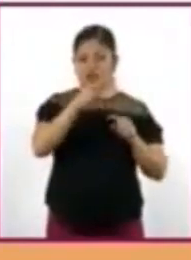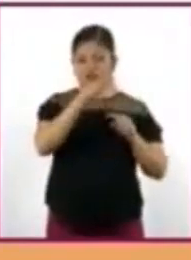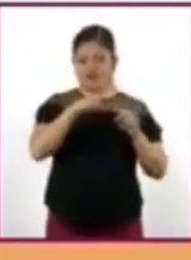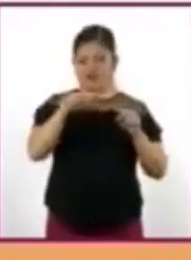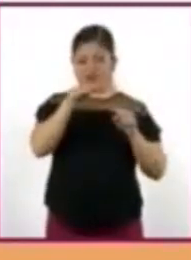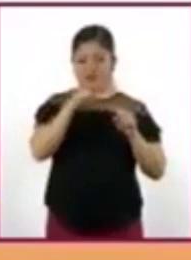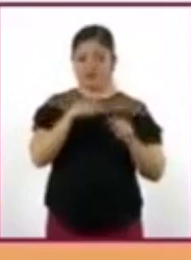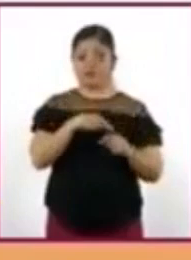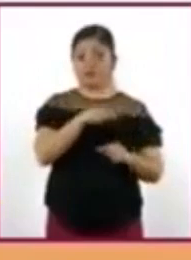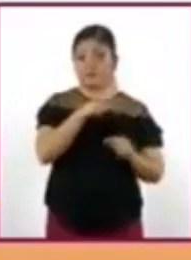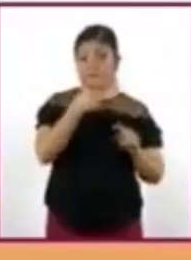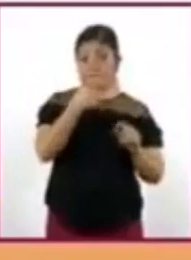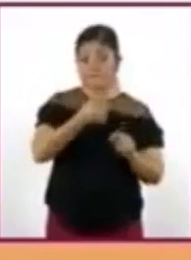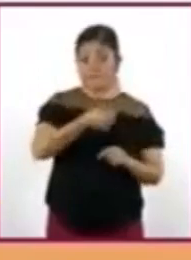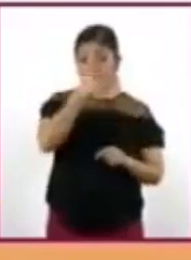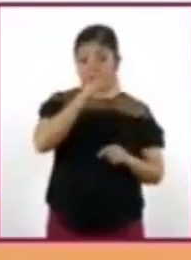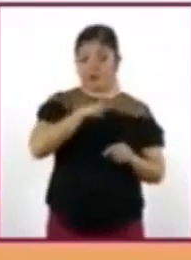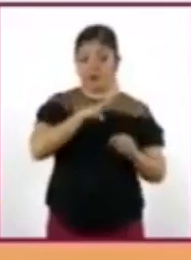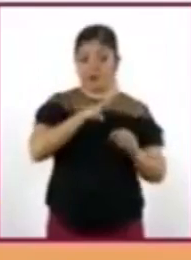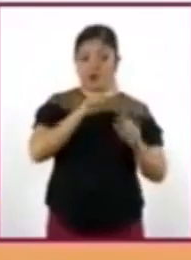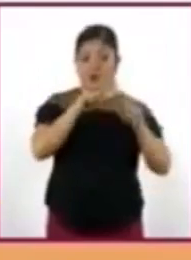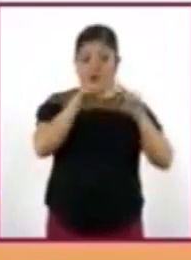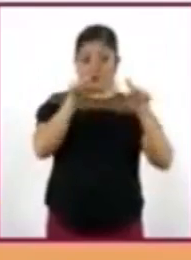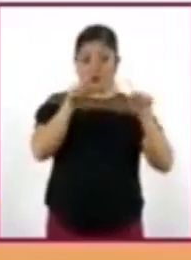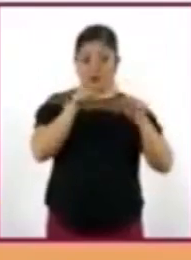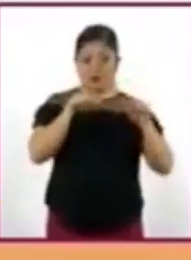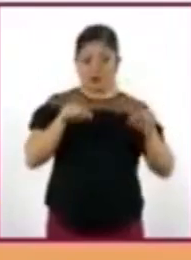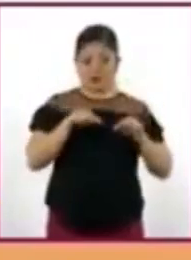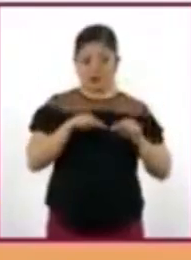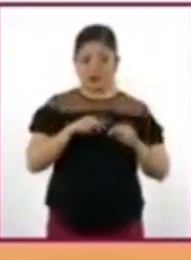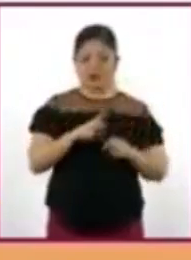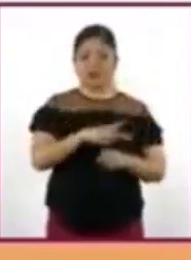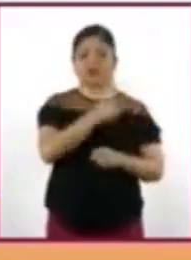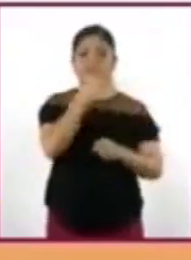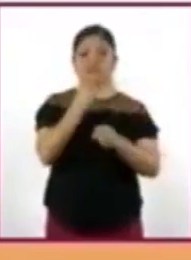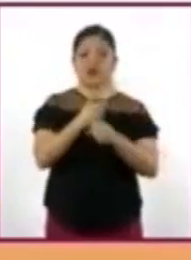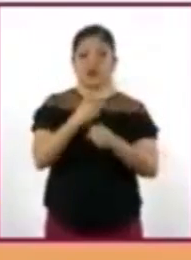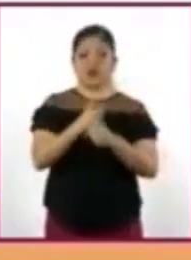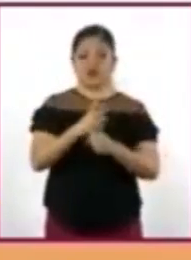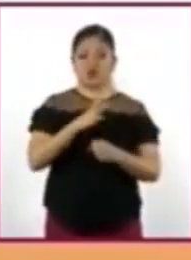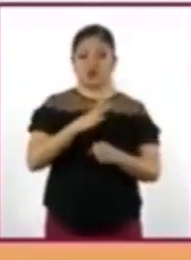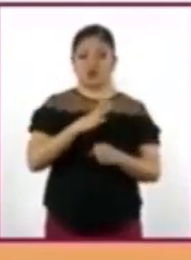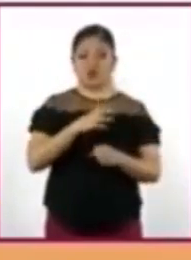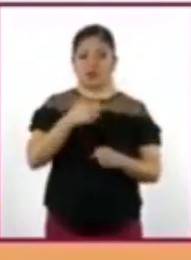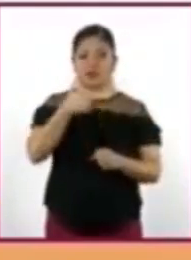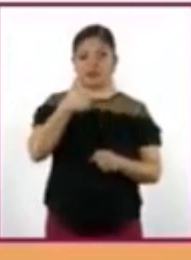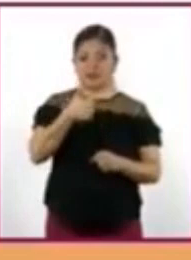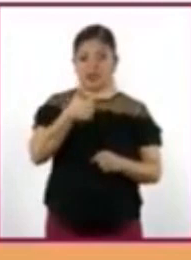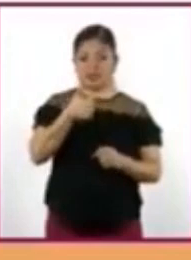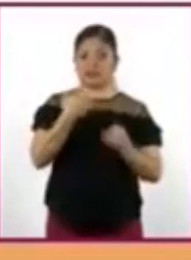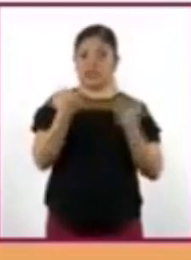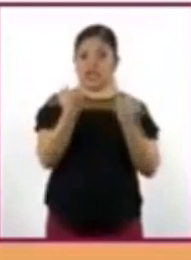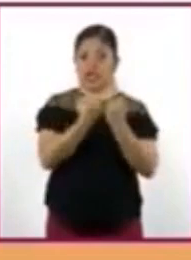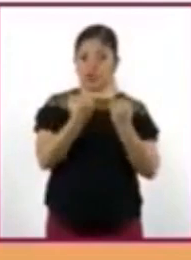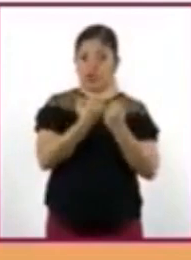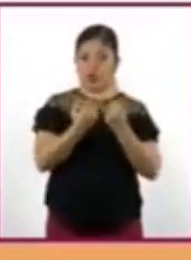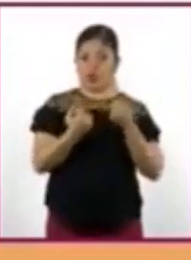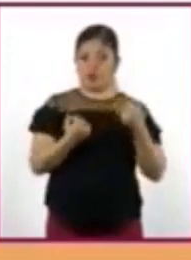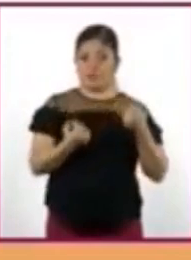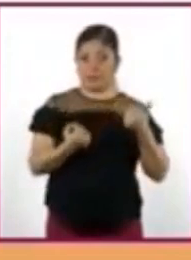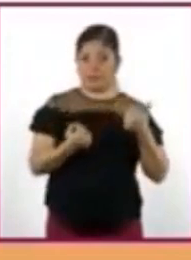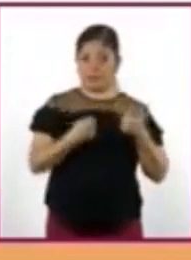El primer término tiene un hexágono. El segundo término está formado por 6 elementos iguales al primer